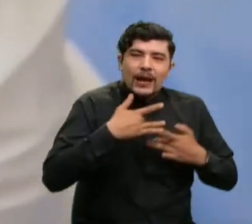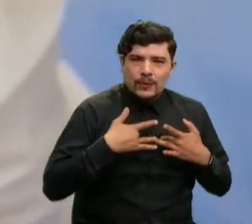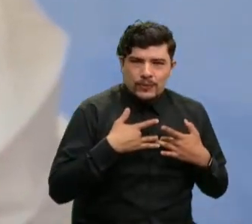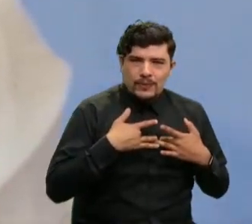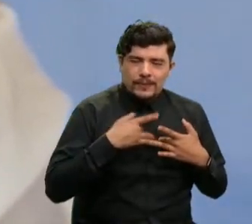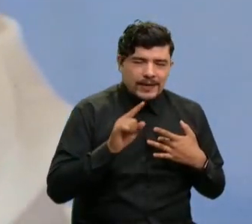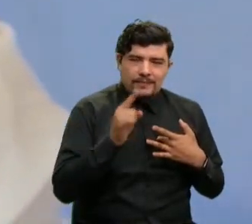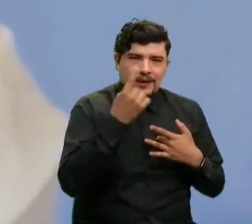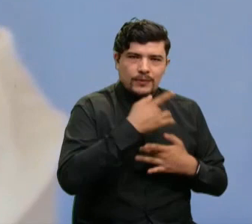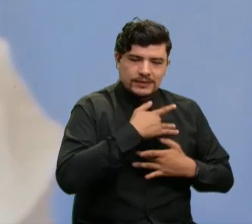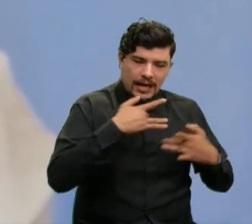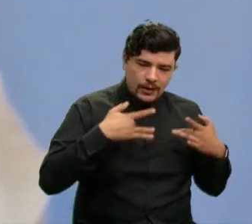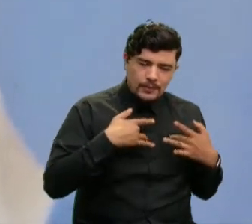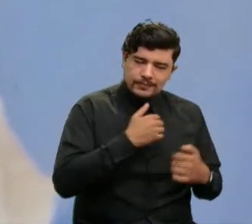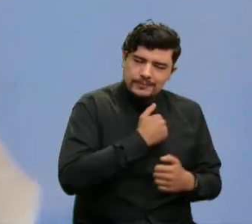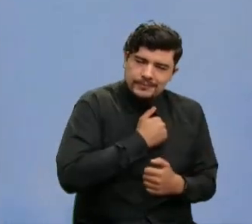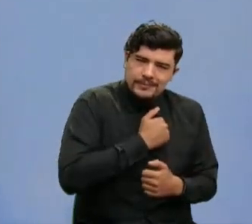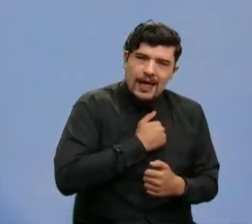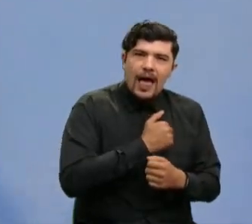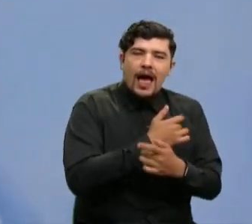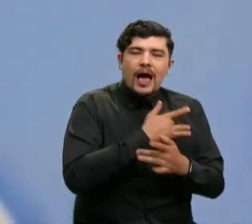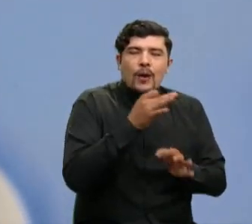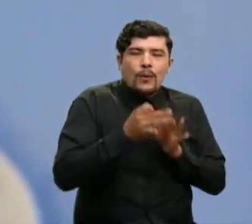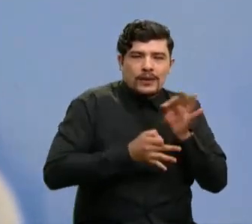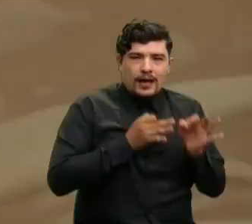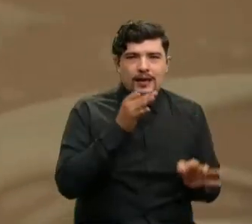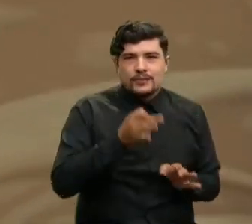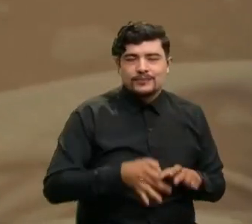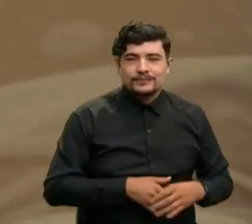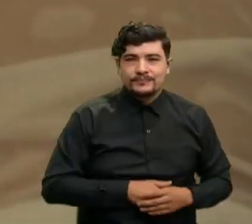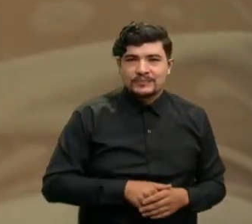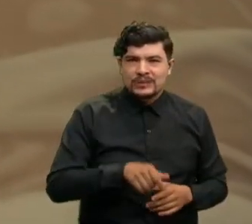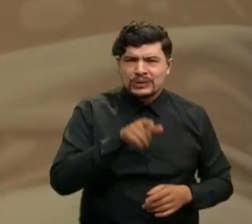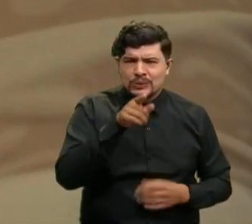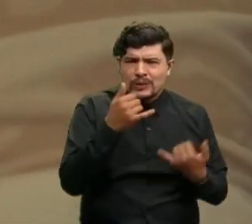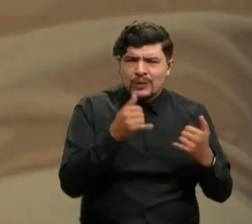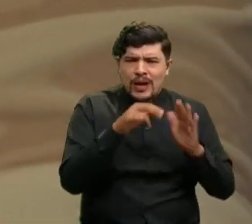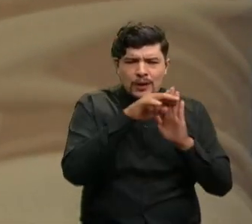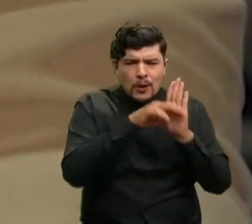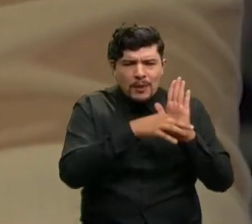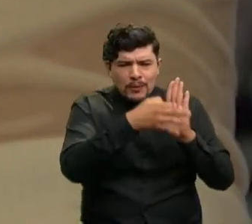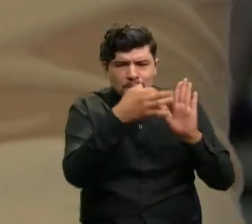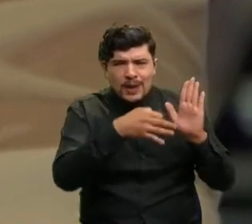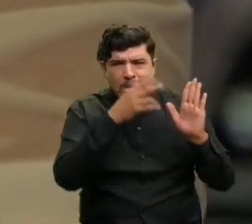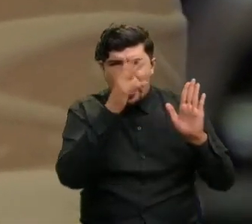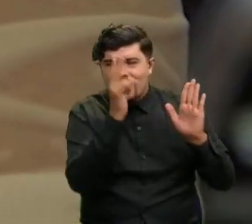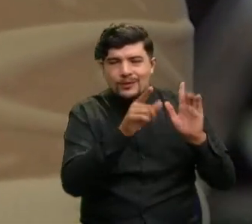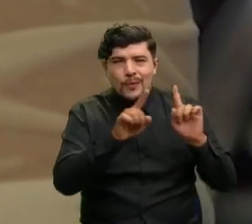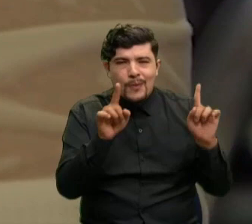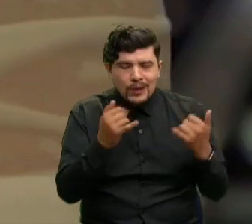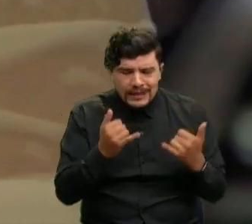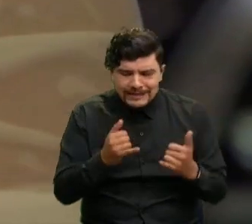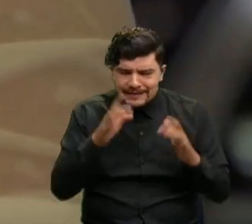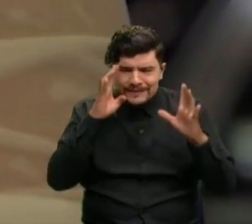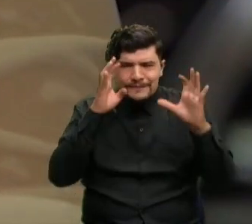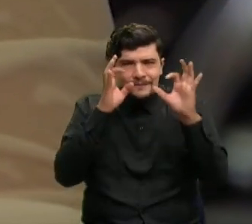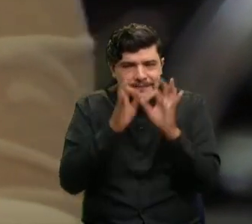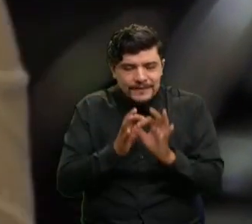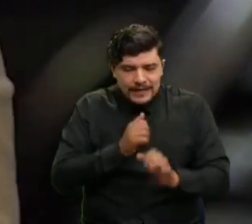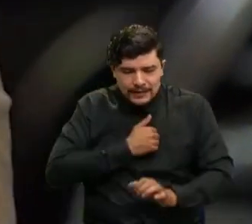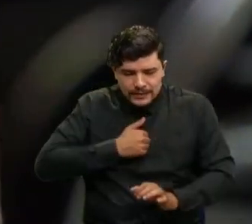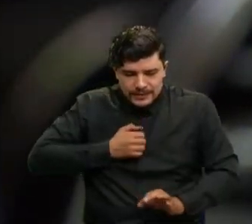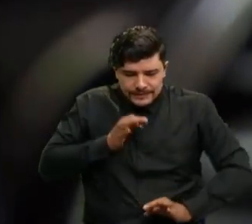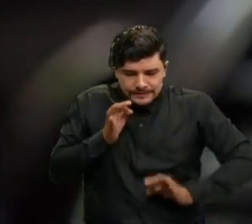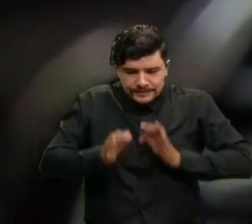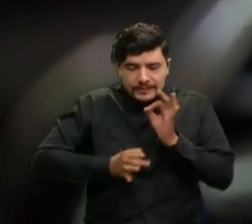eso se logra con el autocuidado. Sí. No disminuir en este momento las opciones del autocuidado y a acudir